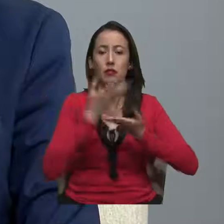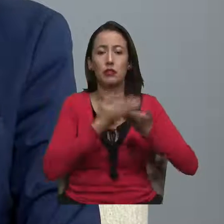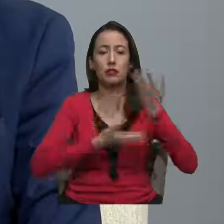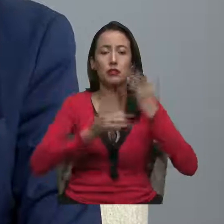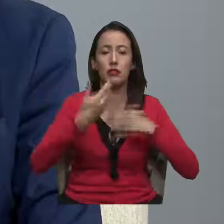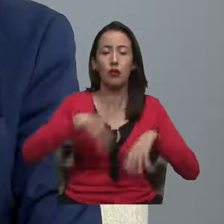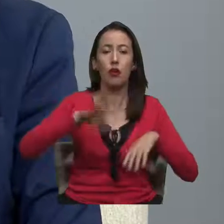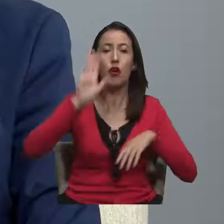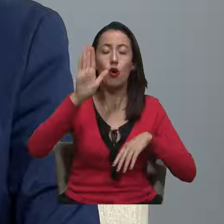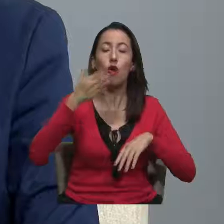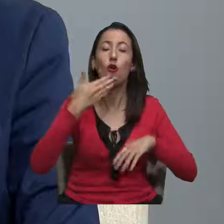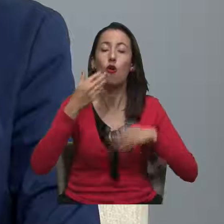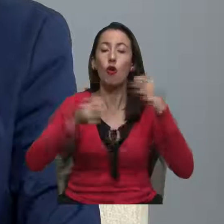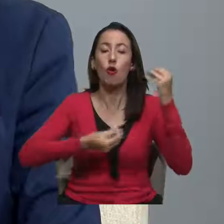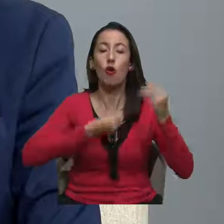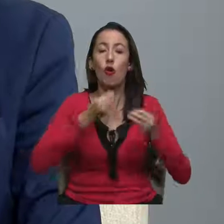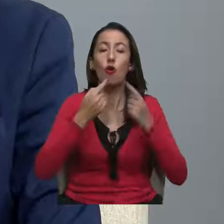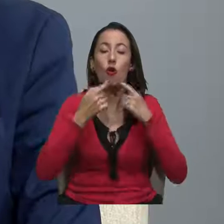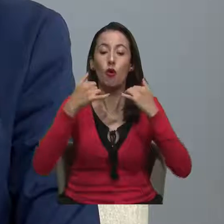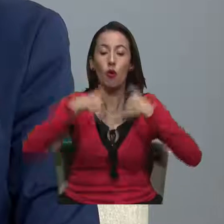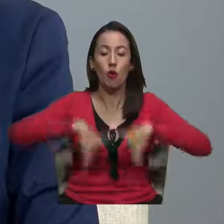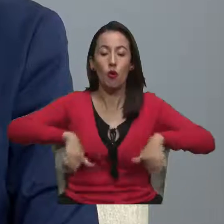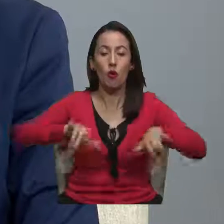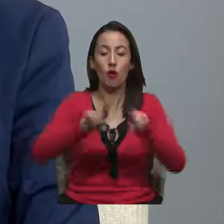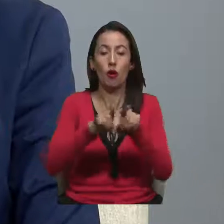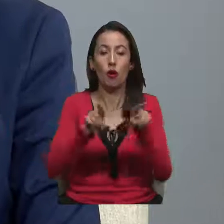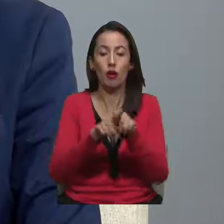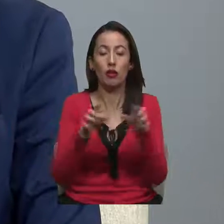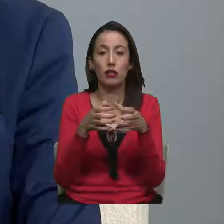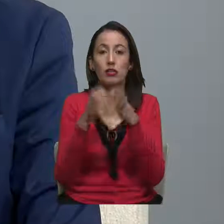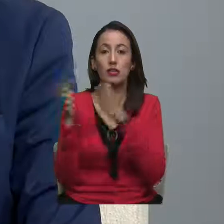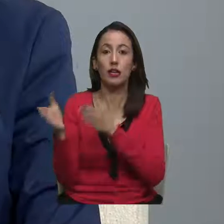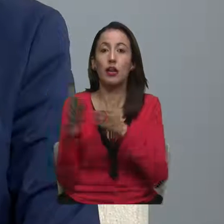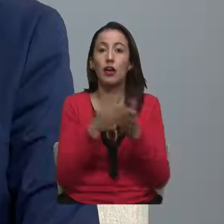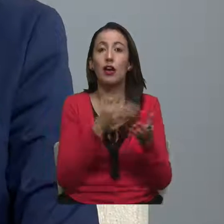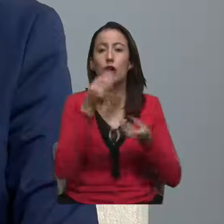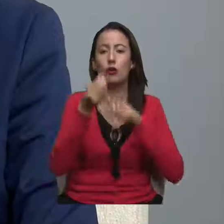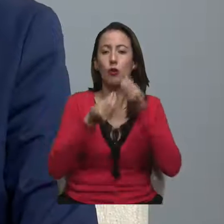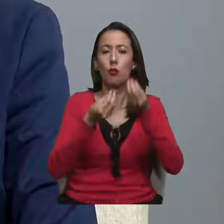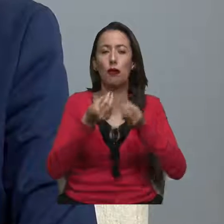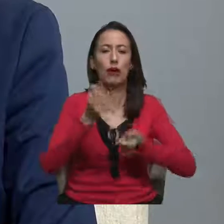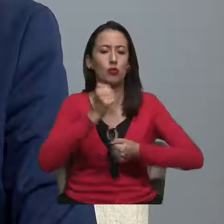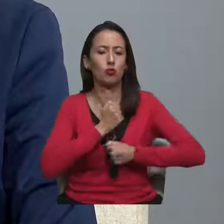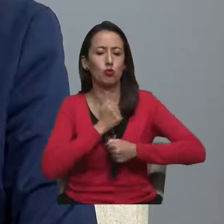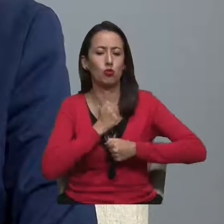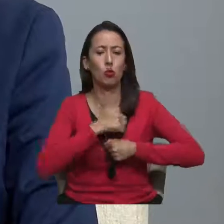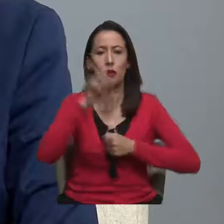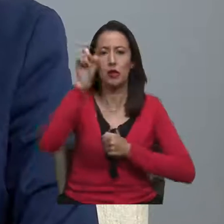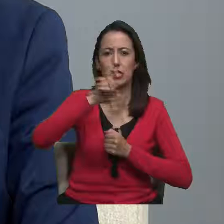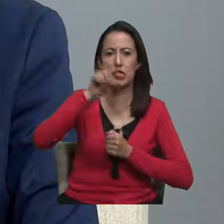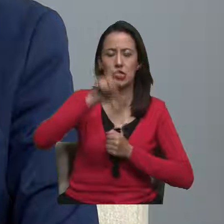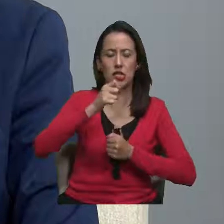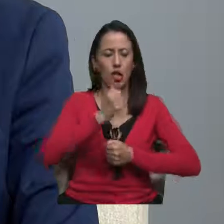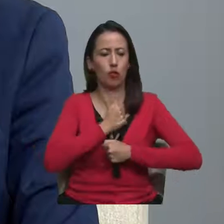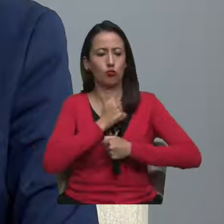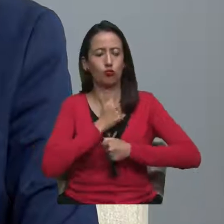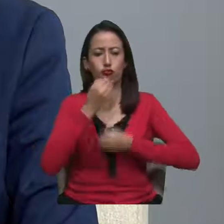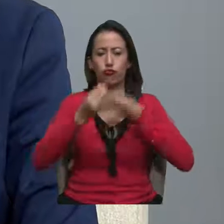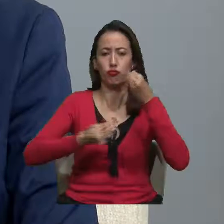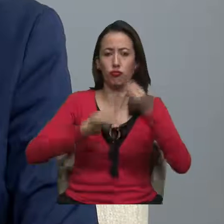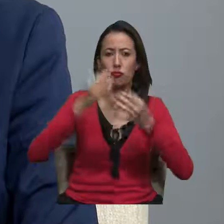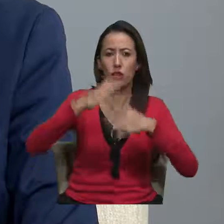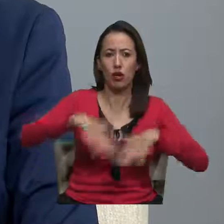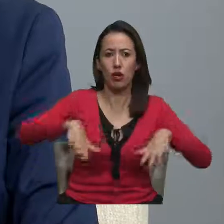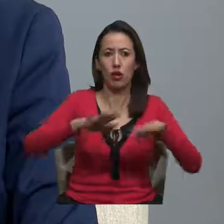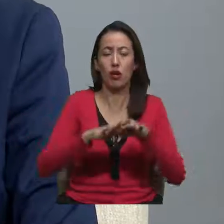algunos organismos que no nos sirven nuestros valoraremos que si darle la autonomía necesaria para que la justicia sea autónoma